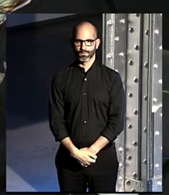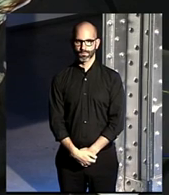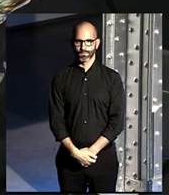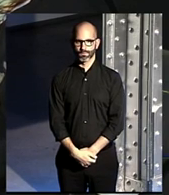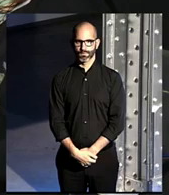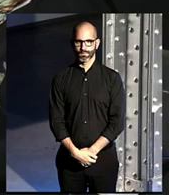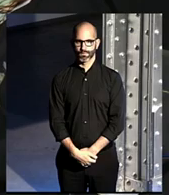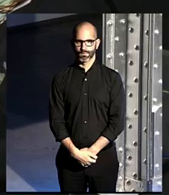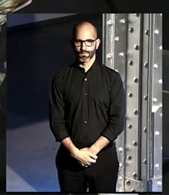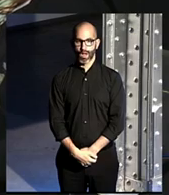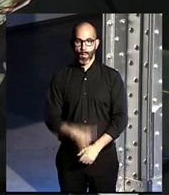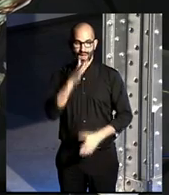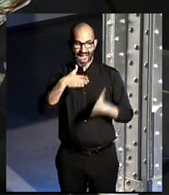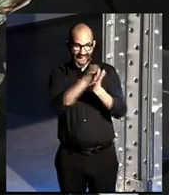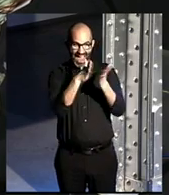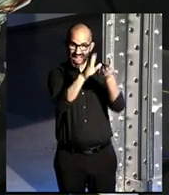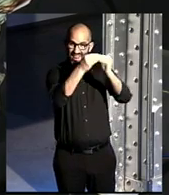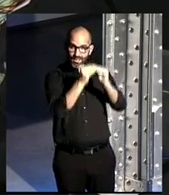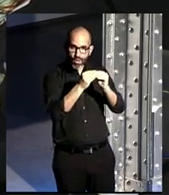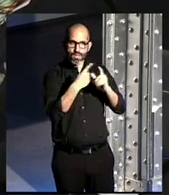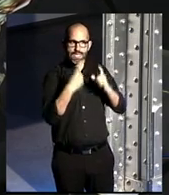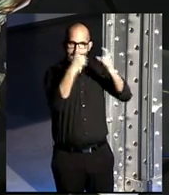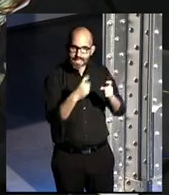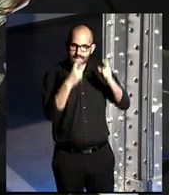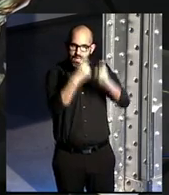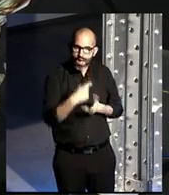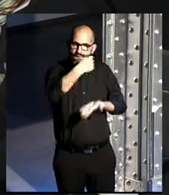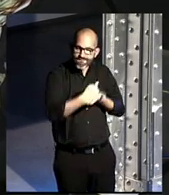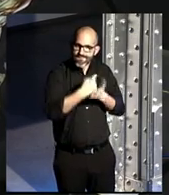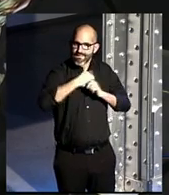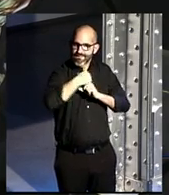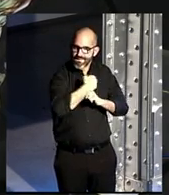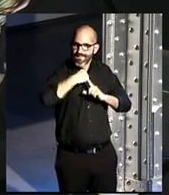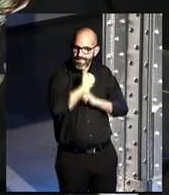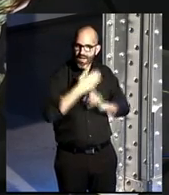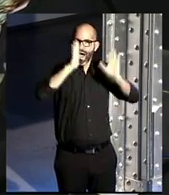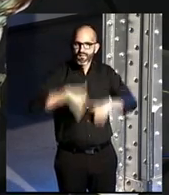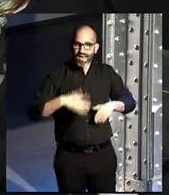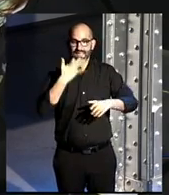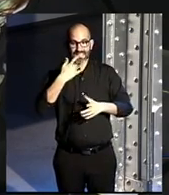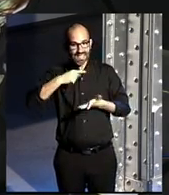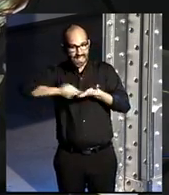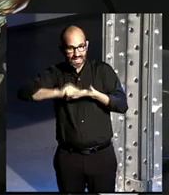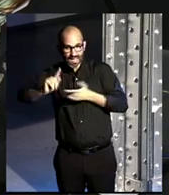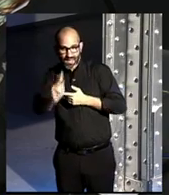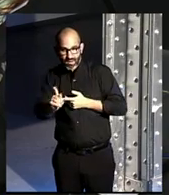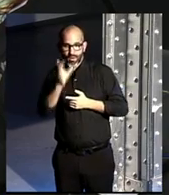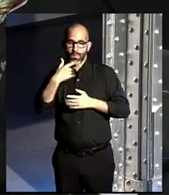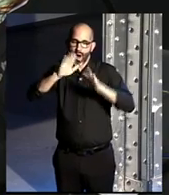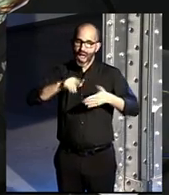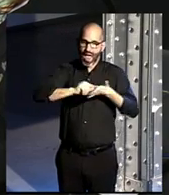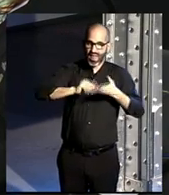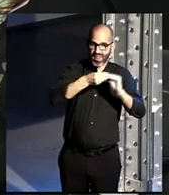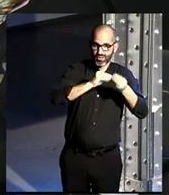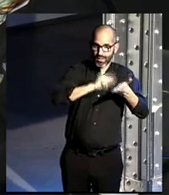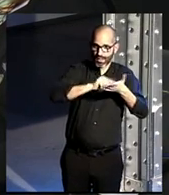imposes them. El editor insiste, se empeña en finales felices. Y si Verne no los escribe, ya los escribe el editor. And the other